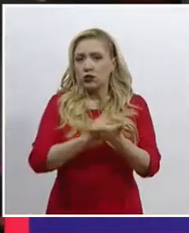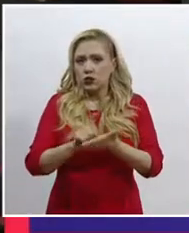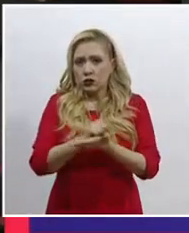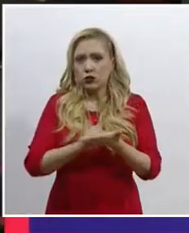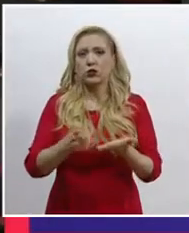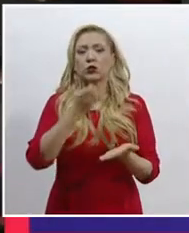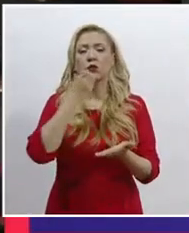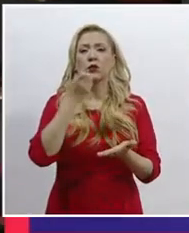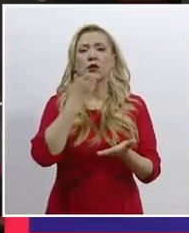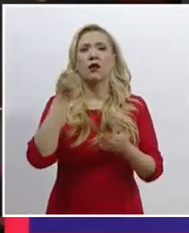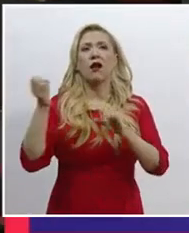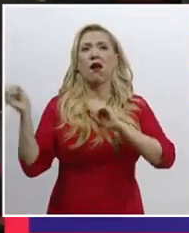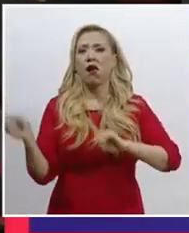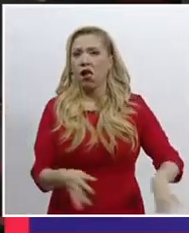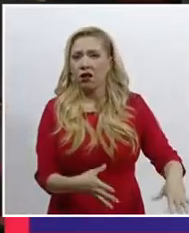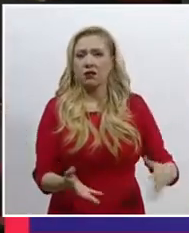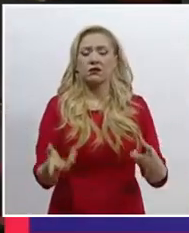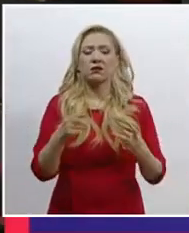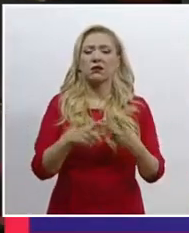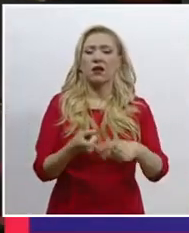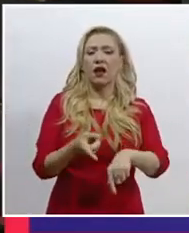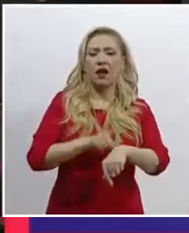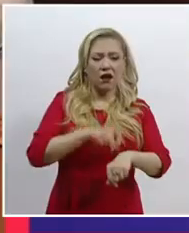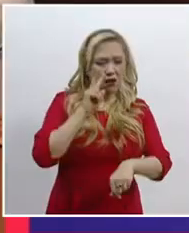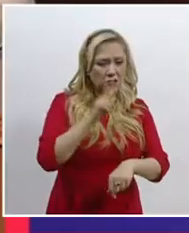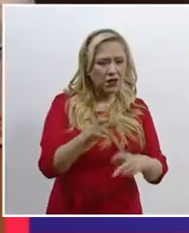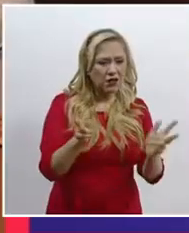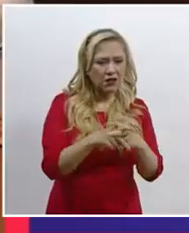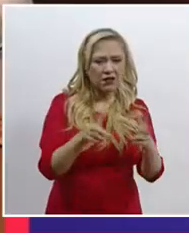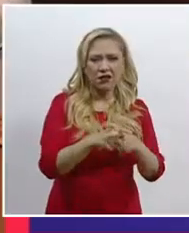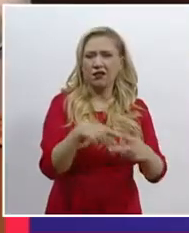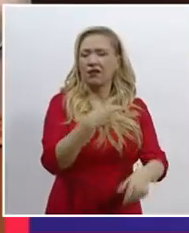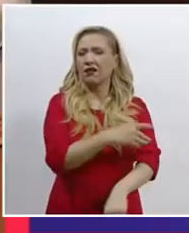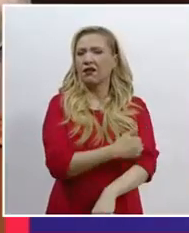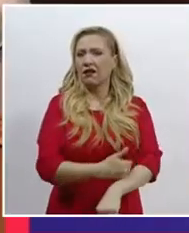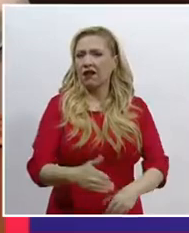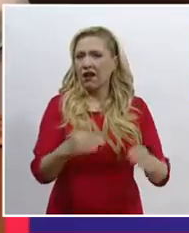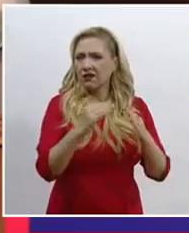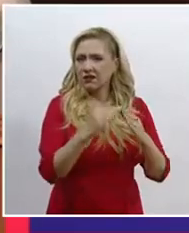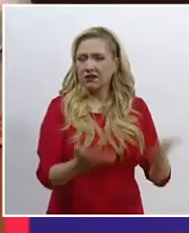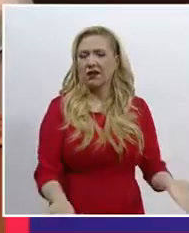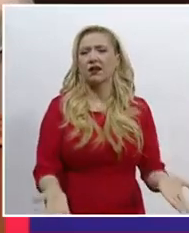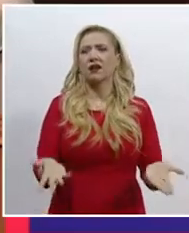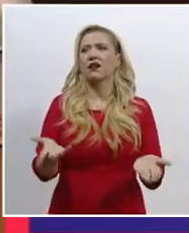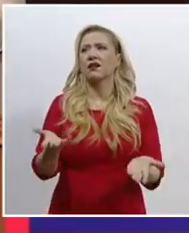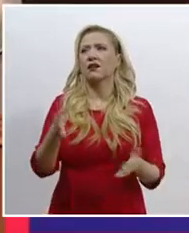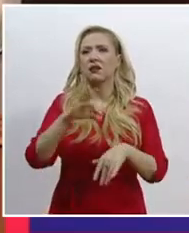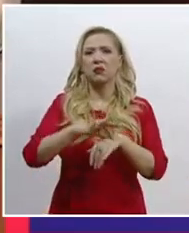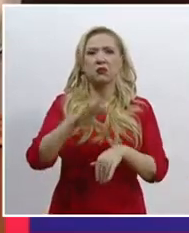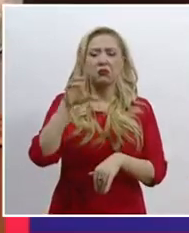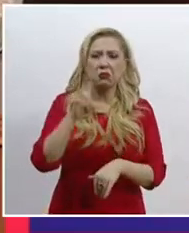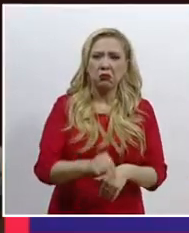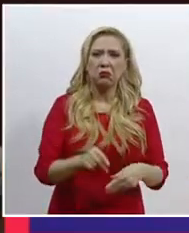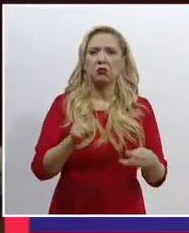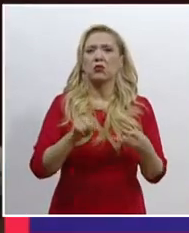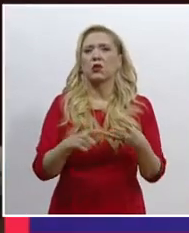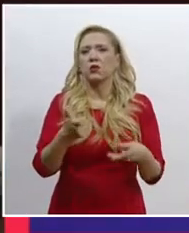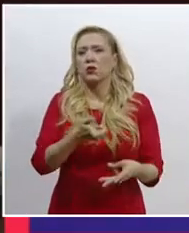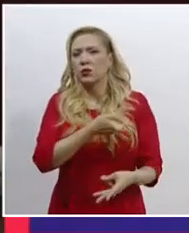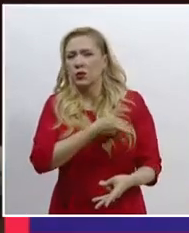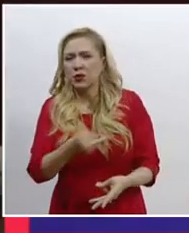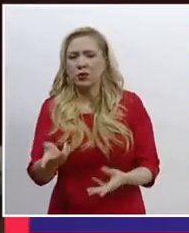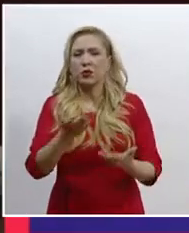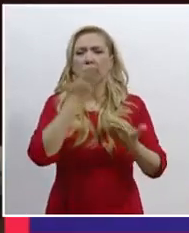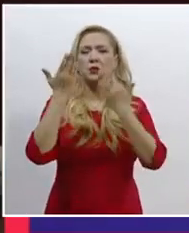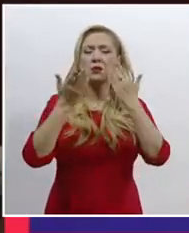deserción escolar, antecedentes de violencia en el hogar, violencia sexual, acceso a la salud o nivel económico bajo, aunque en ocasiones